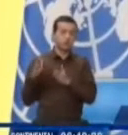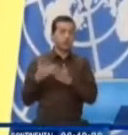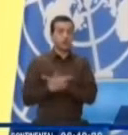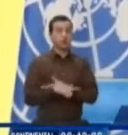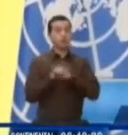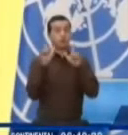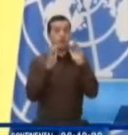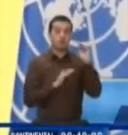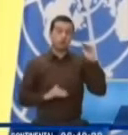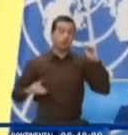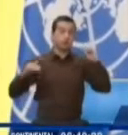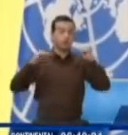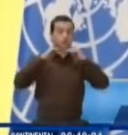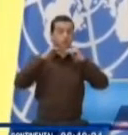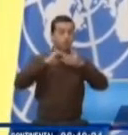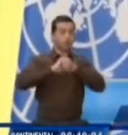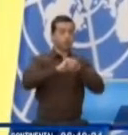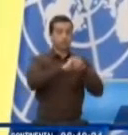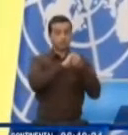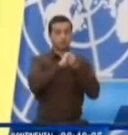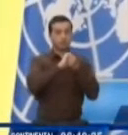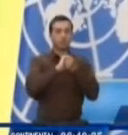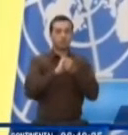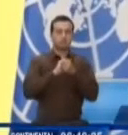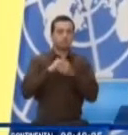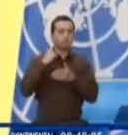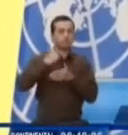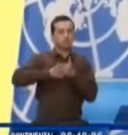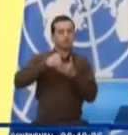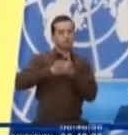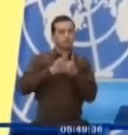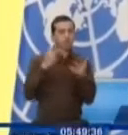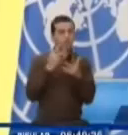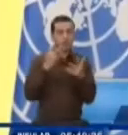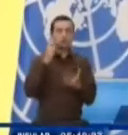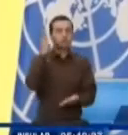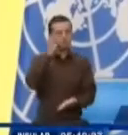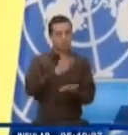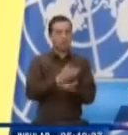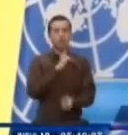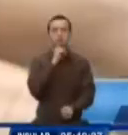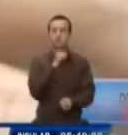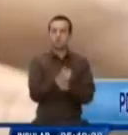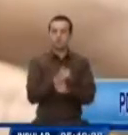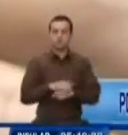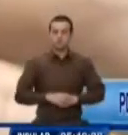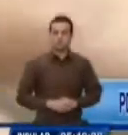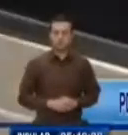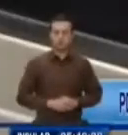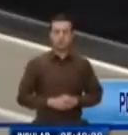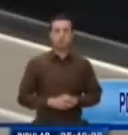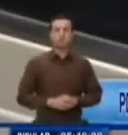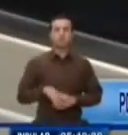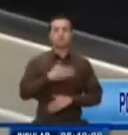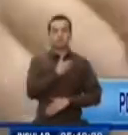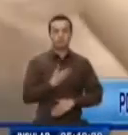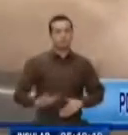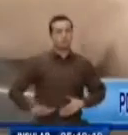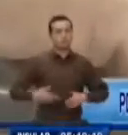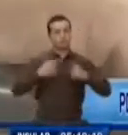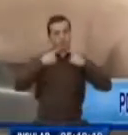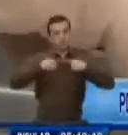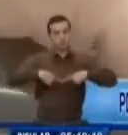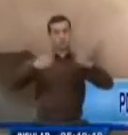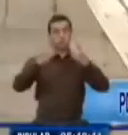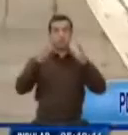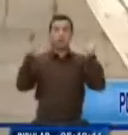la igualdad y la fraternidad vencerán al terror, como lo demuestra esta cumbre. El jefe de Estado recordó que el consumo de